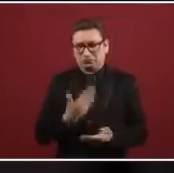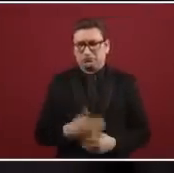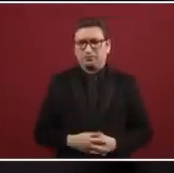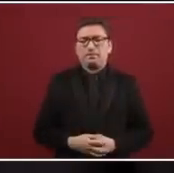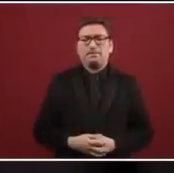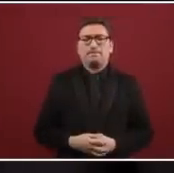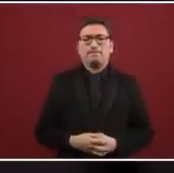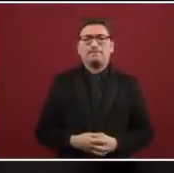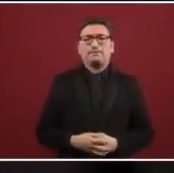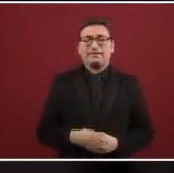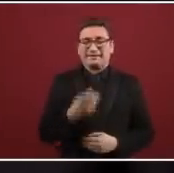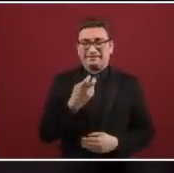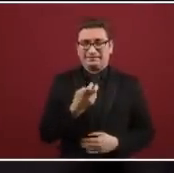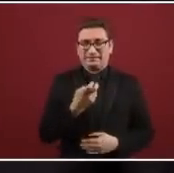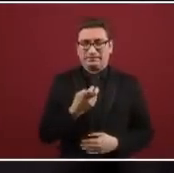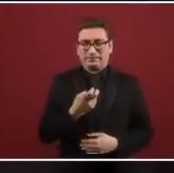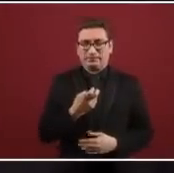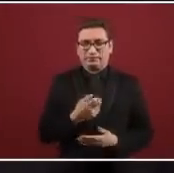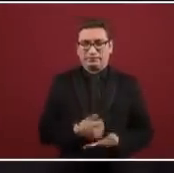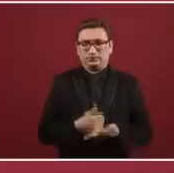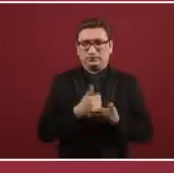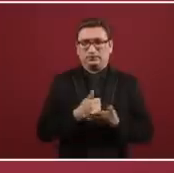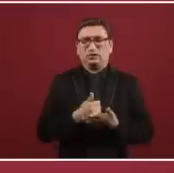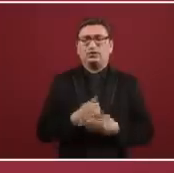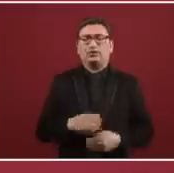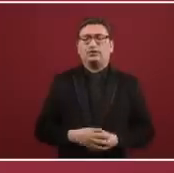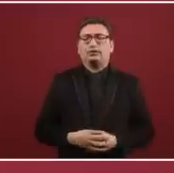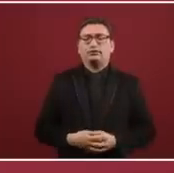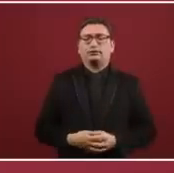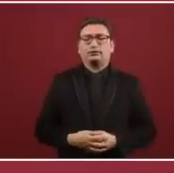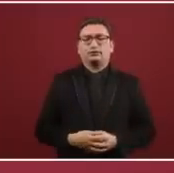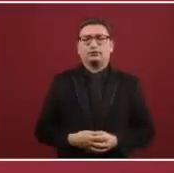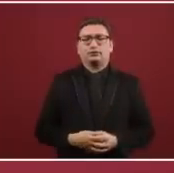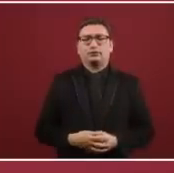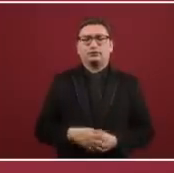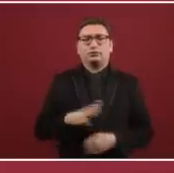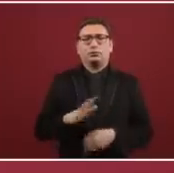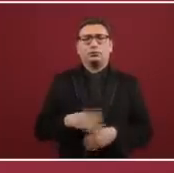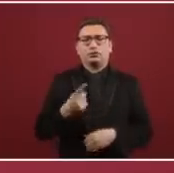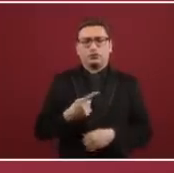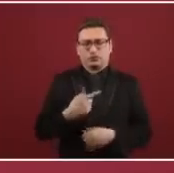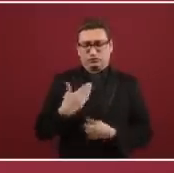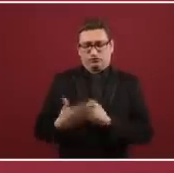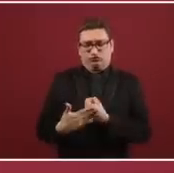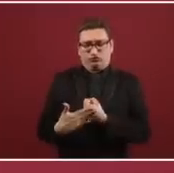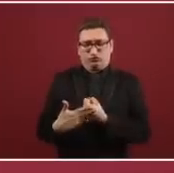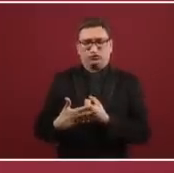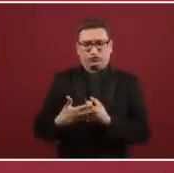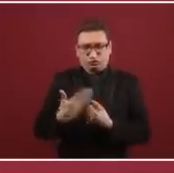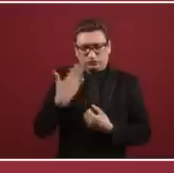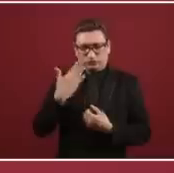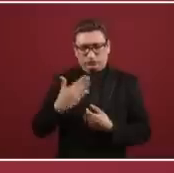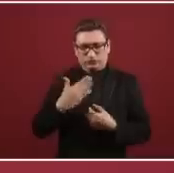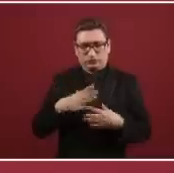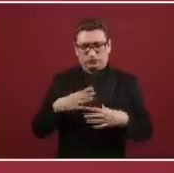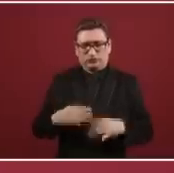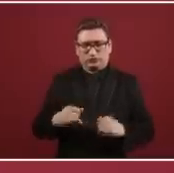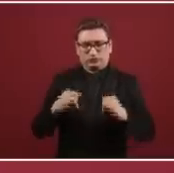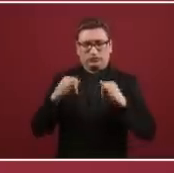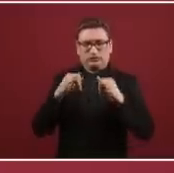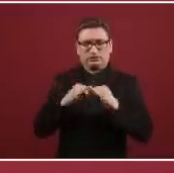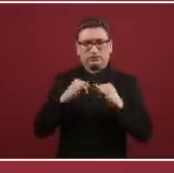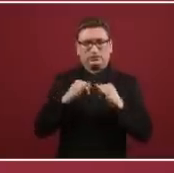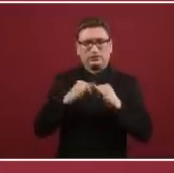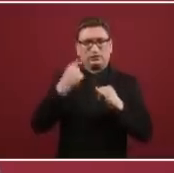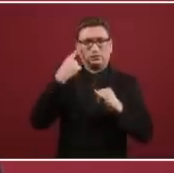lo que nos va a permitir el buen funcionamiento del instituto para devolverle al